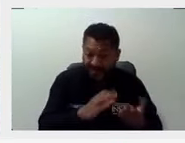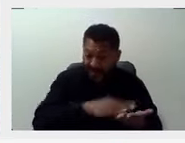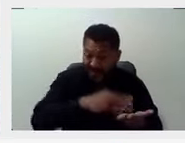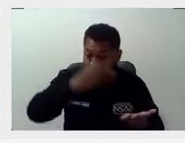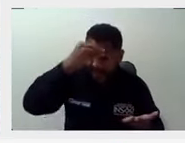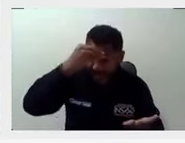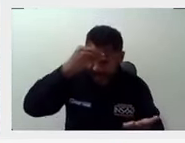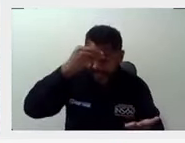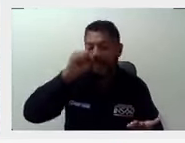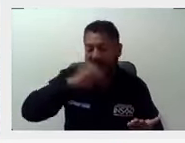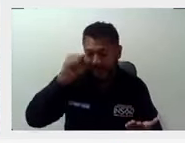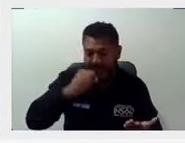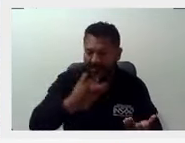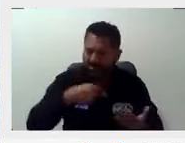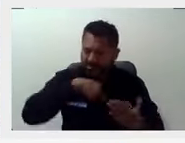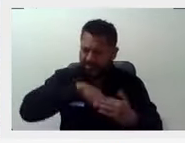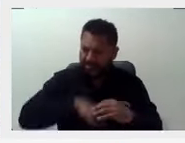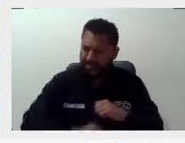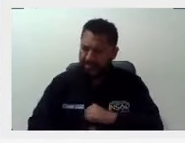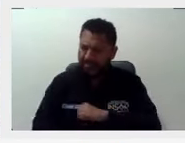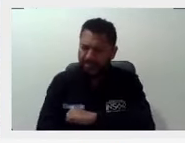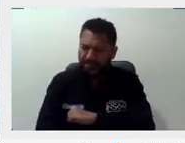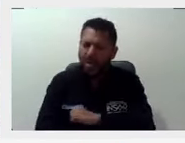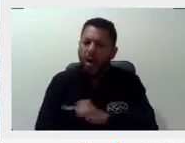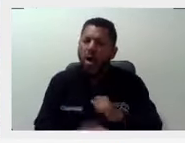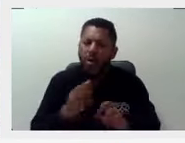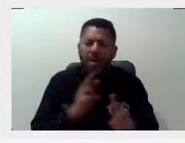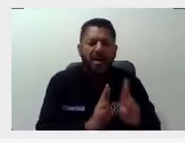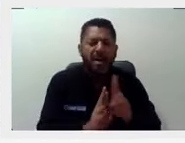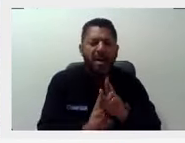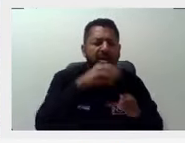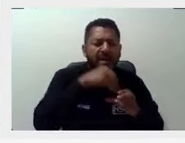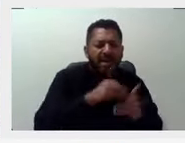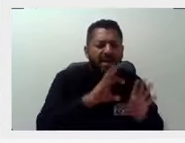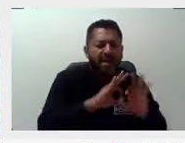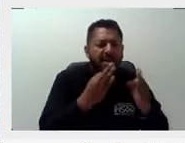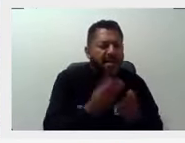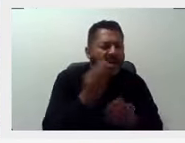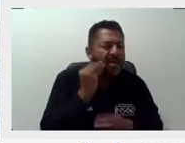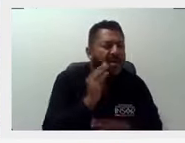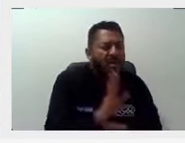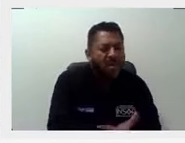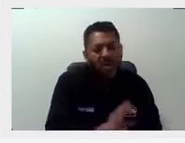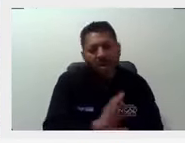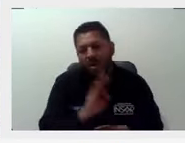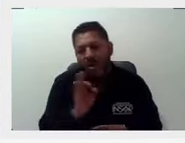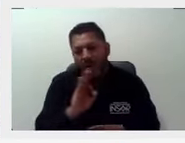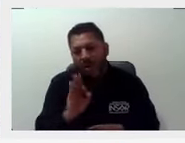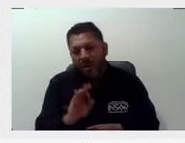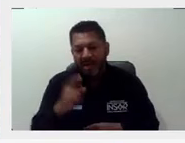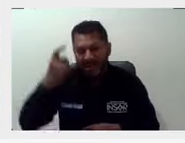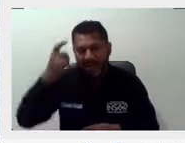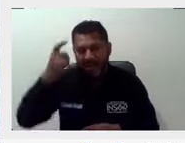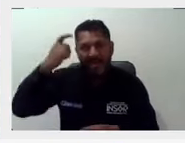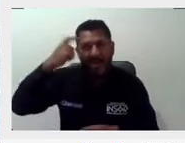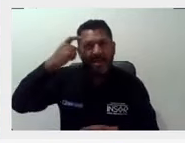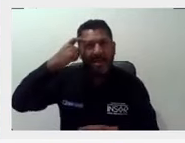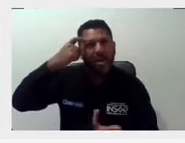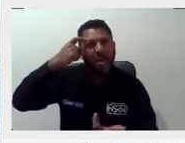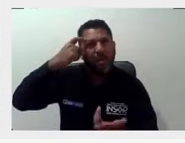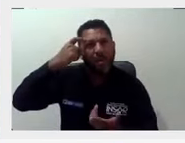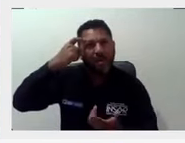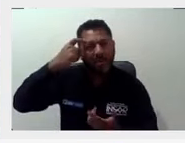que también refuerzan todo lo que tiene que ver con relaciones intrafamiliares, con salud mental familiar, que